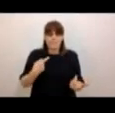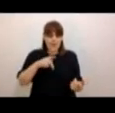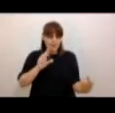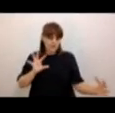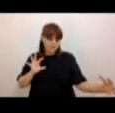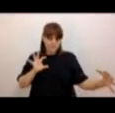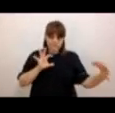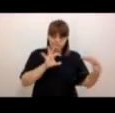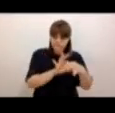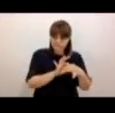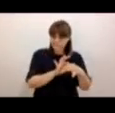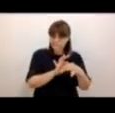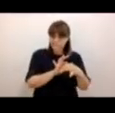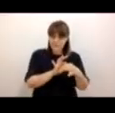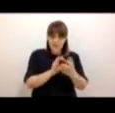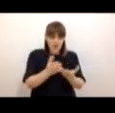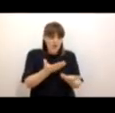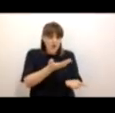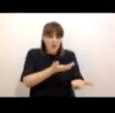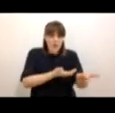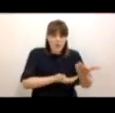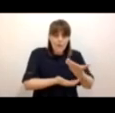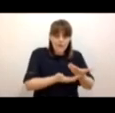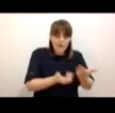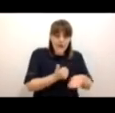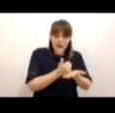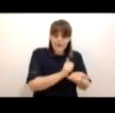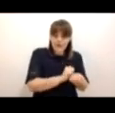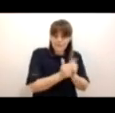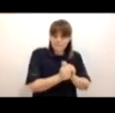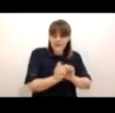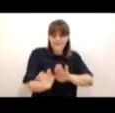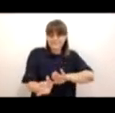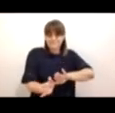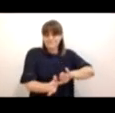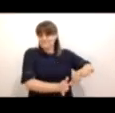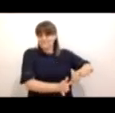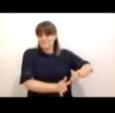pensar que la convivencia es una transformación si me ponen la siguiente por favor